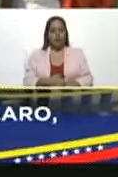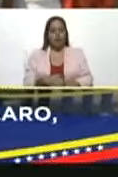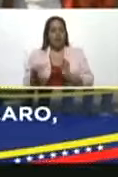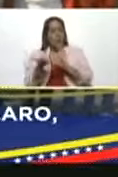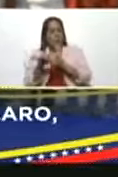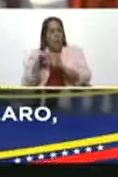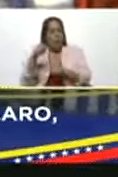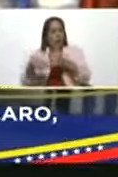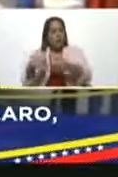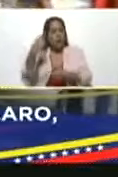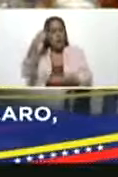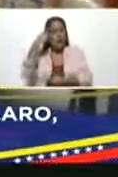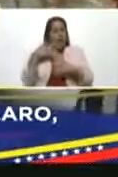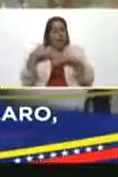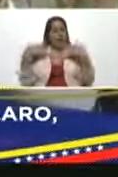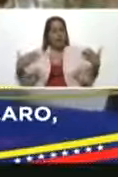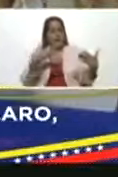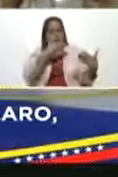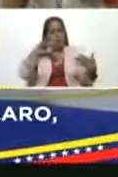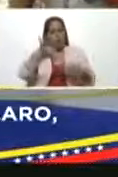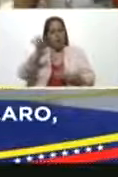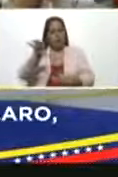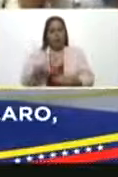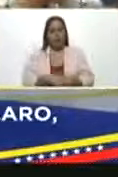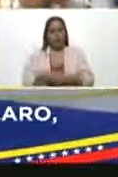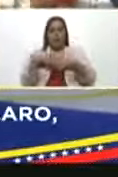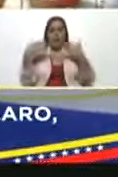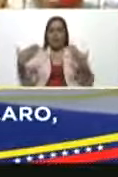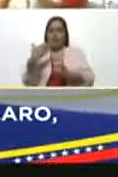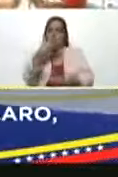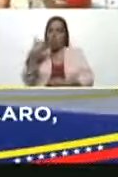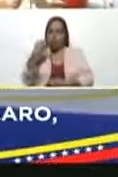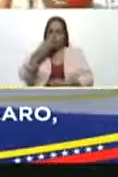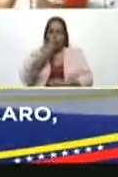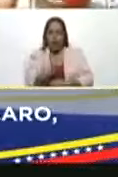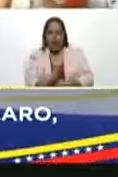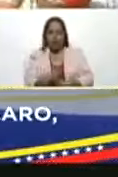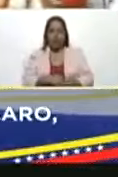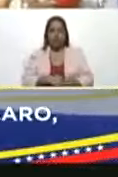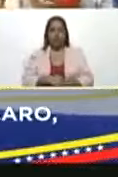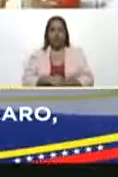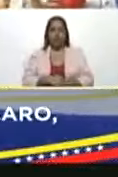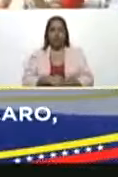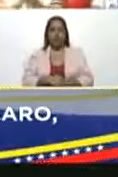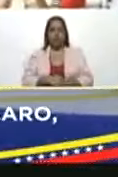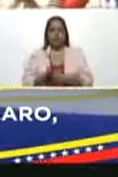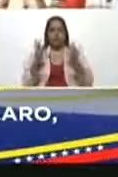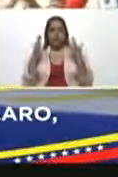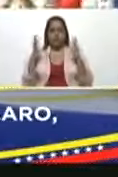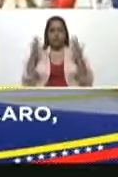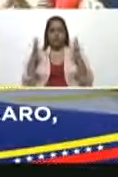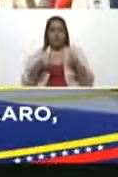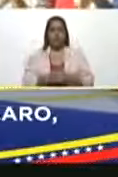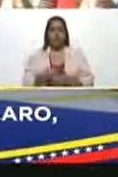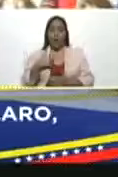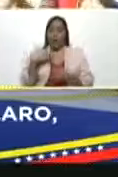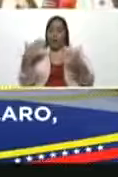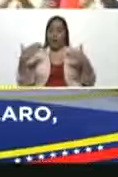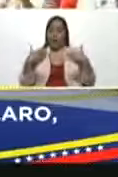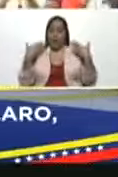y mejor para nuestra patria. Grande, mejor y bueno, bonito. Y me alegra